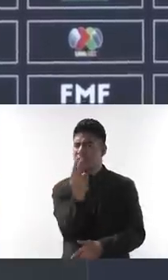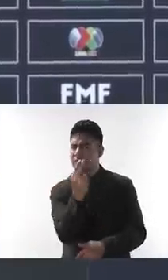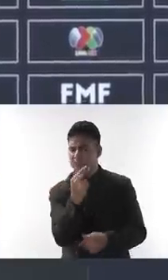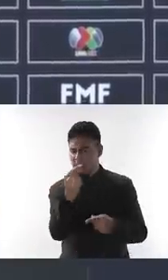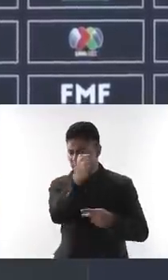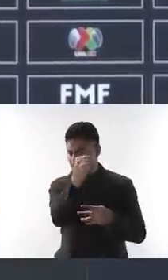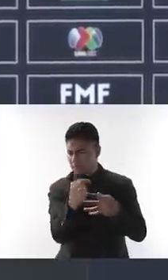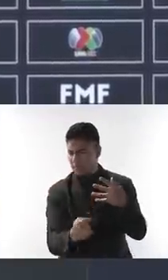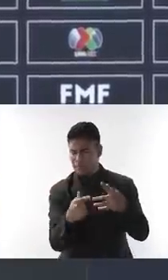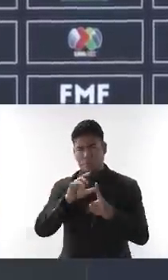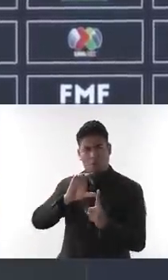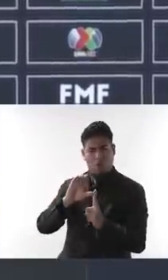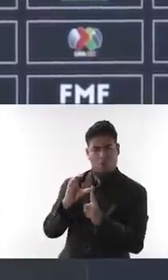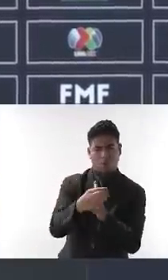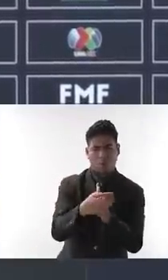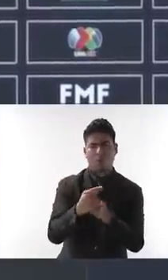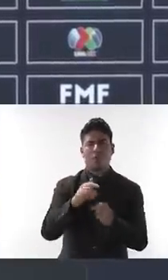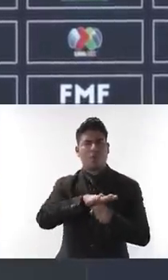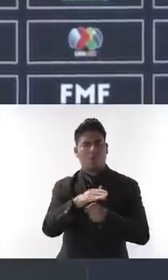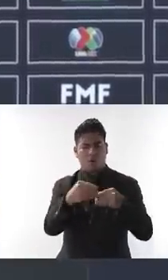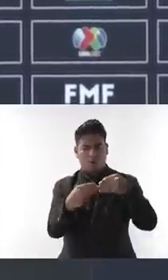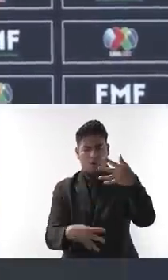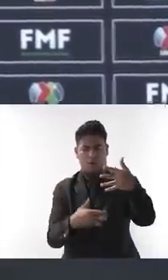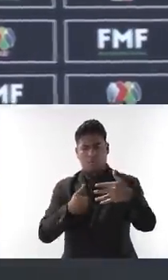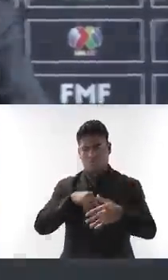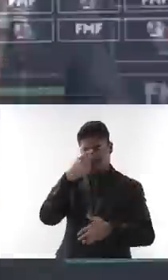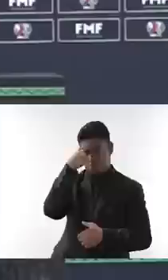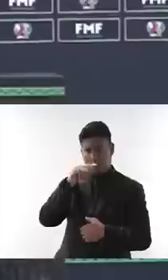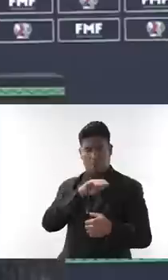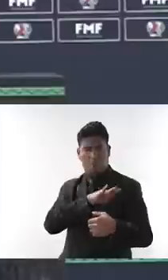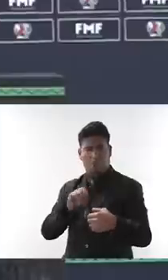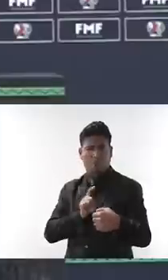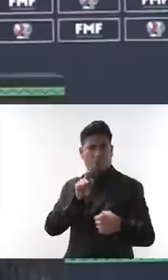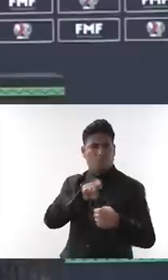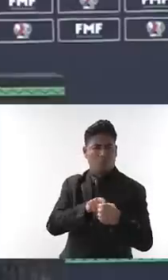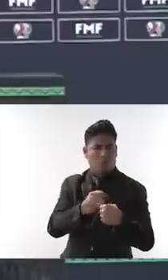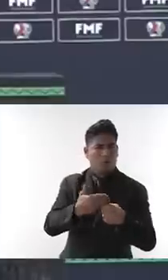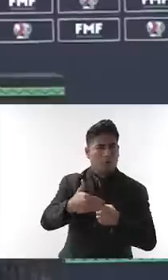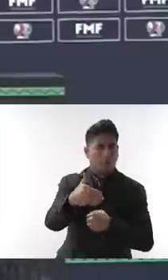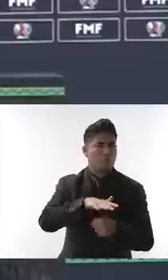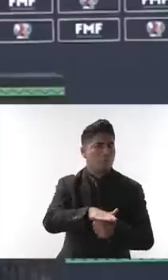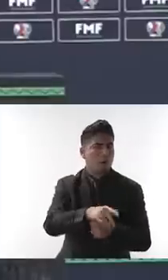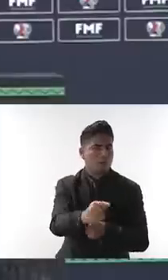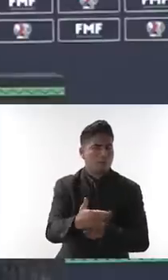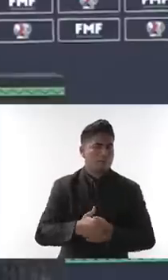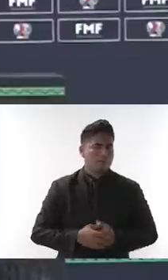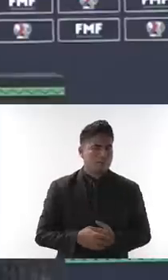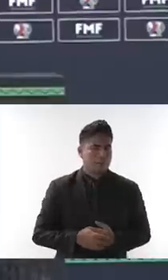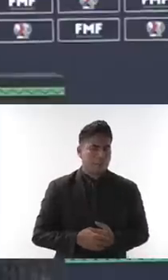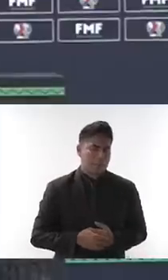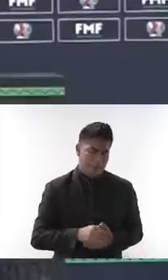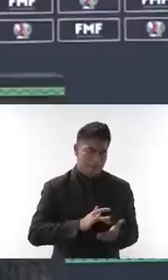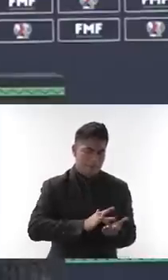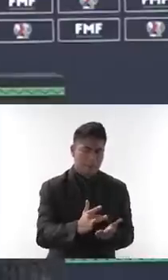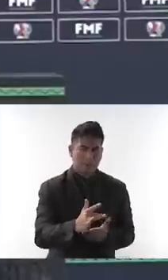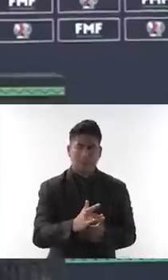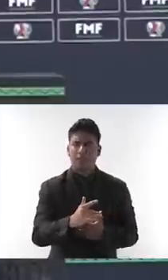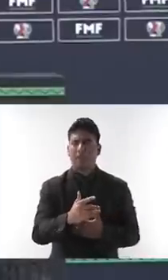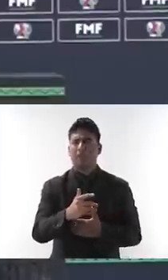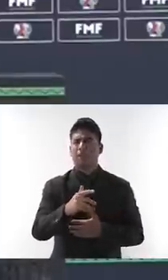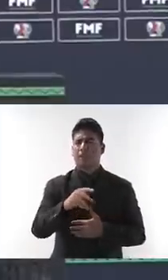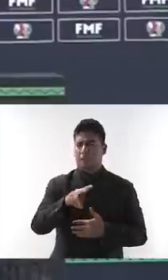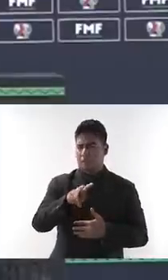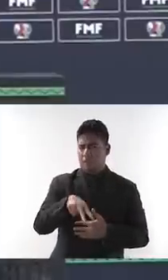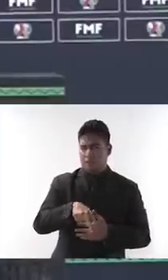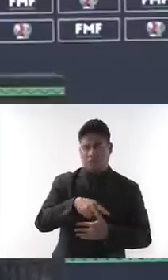Gracias. Gracias, David. Independientemente, como